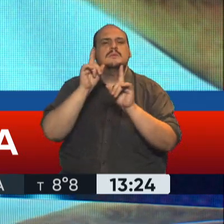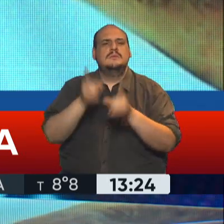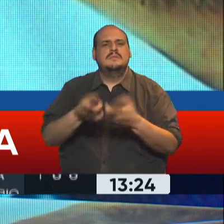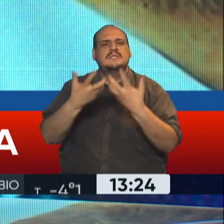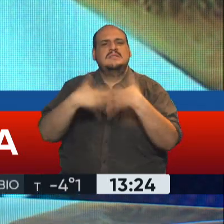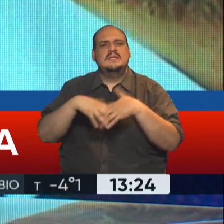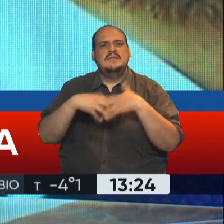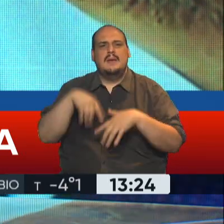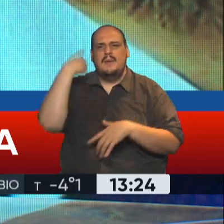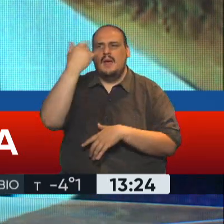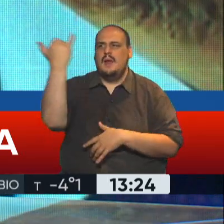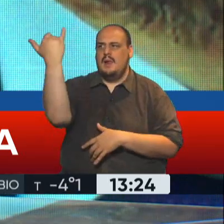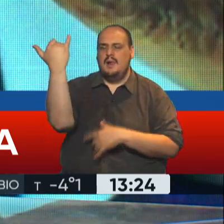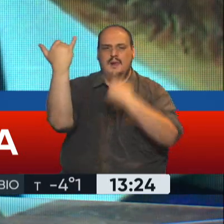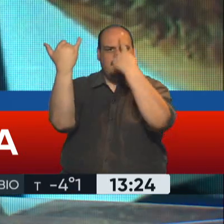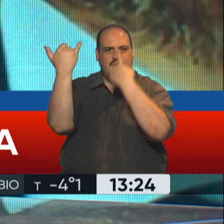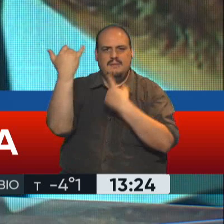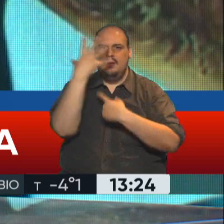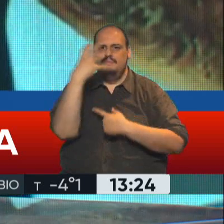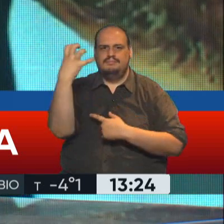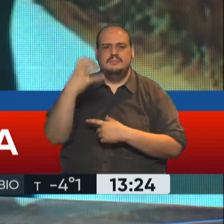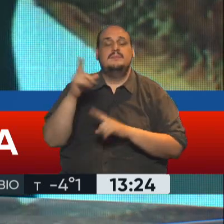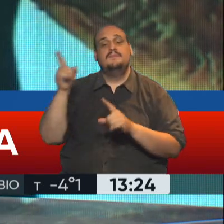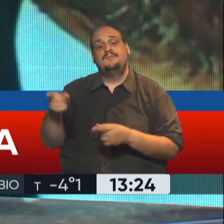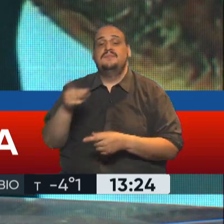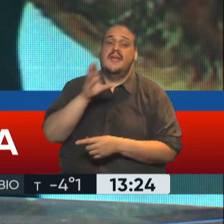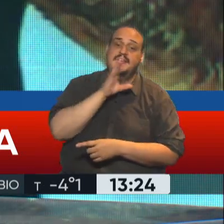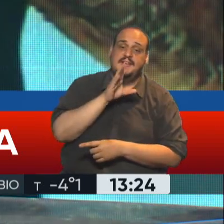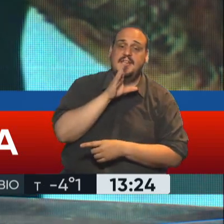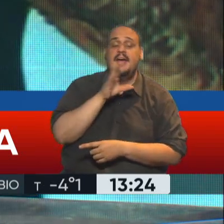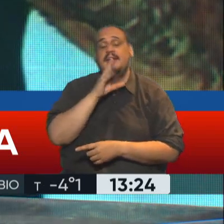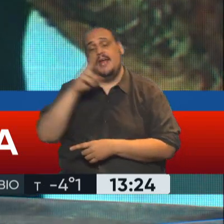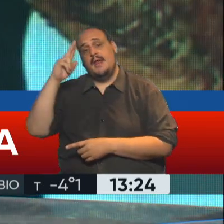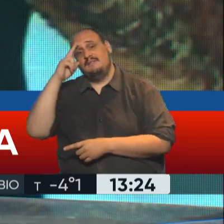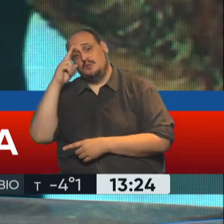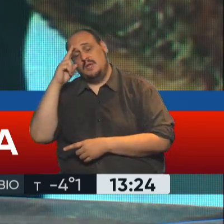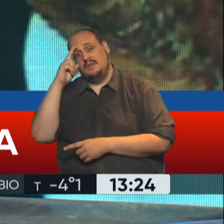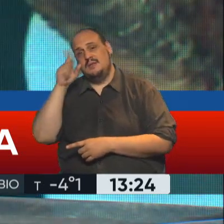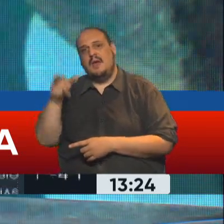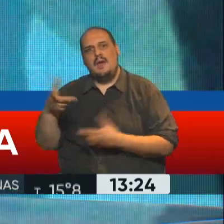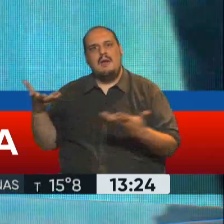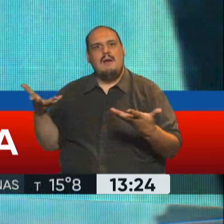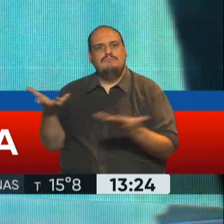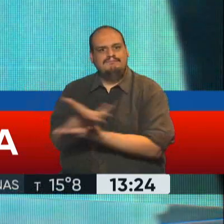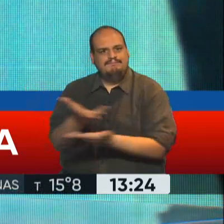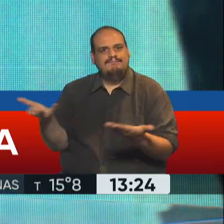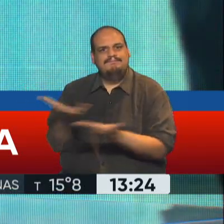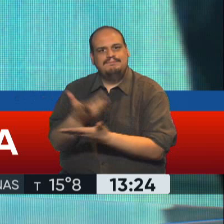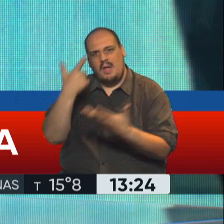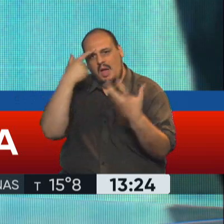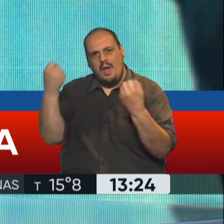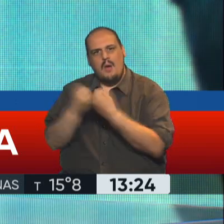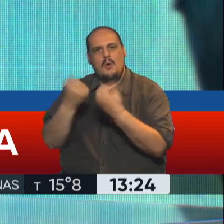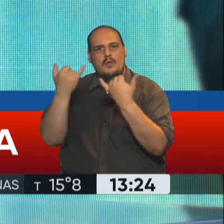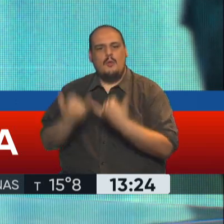sistemas de identificación de personas biométricos y demás, entre Israel y Arabia Saudita, entonces, y los países del Golfo. Entonces ahí hay un juego de Arabia Saudita cada vez